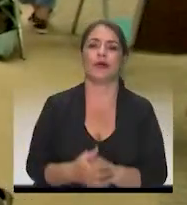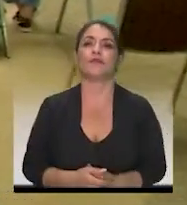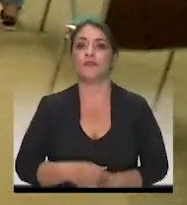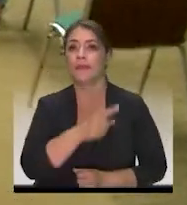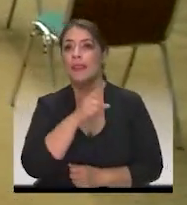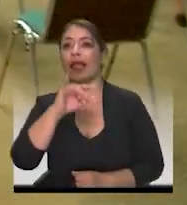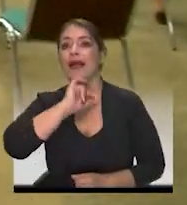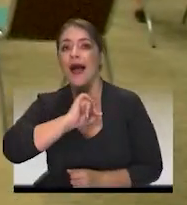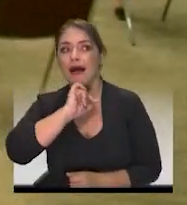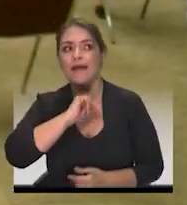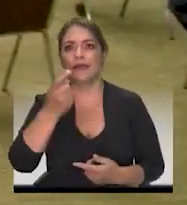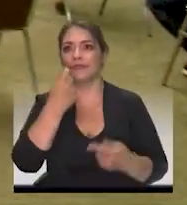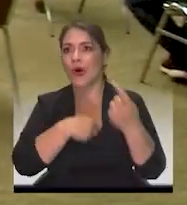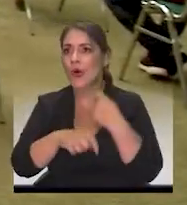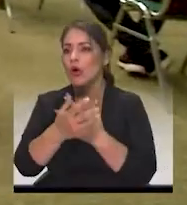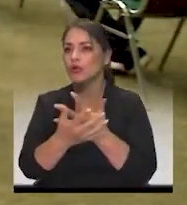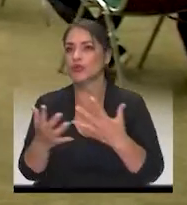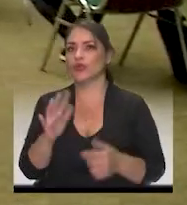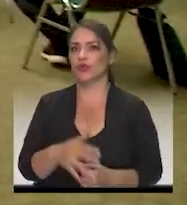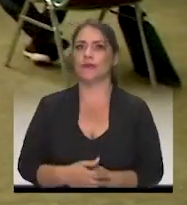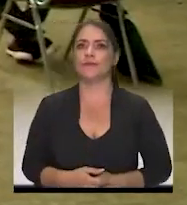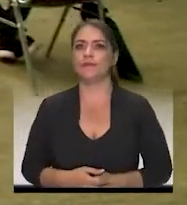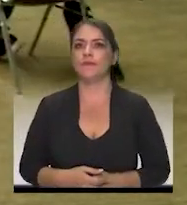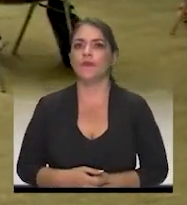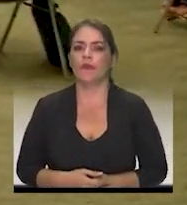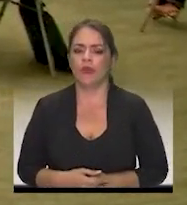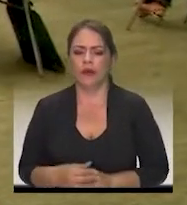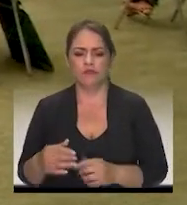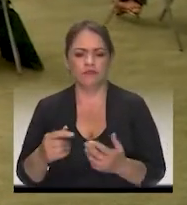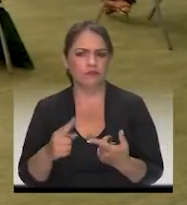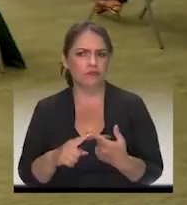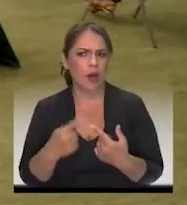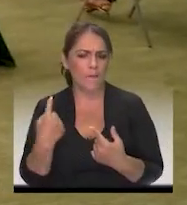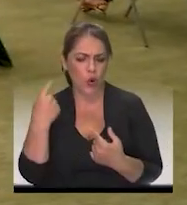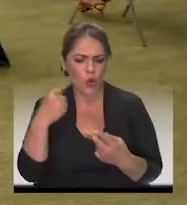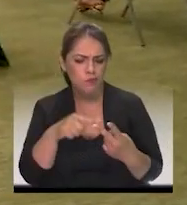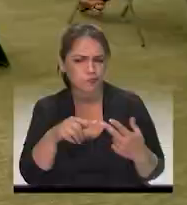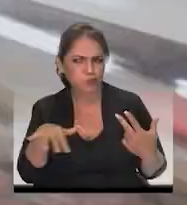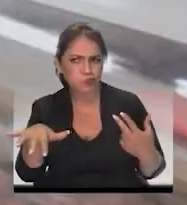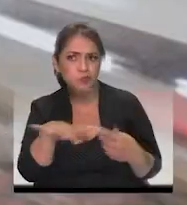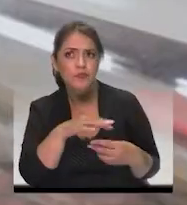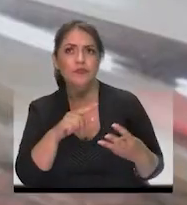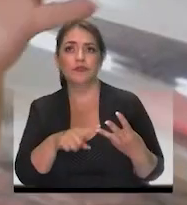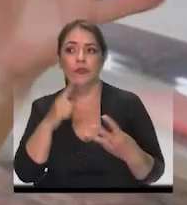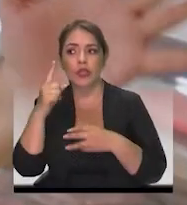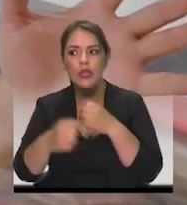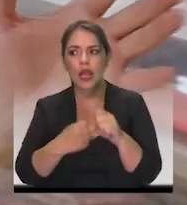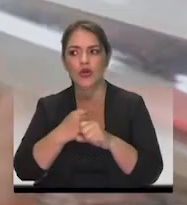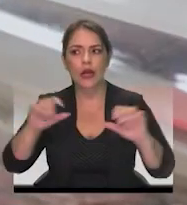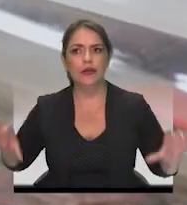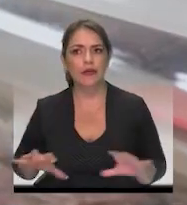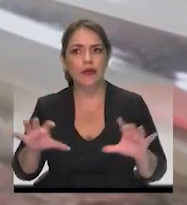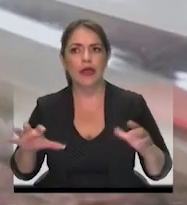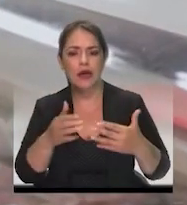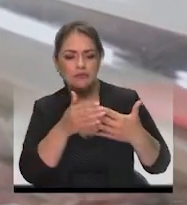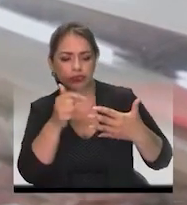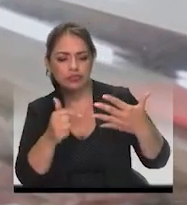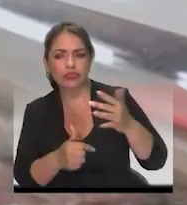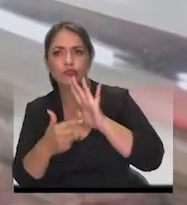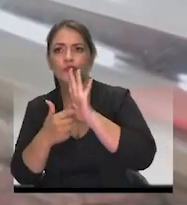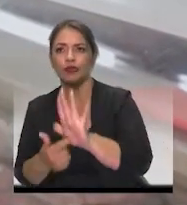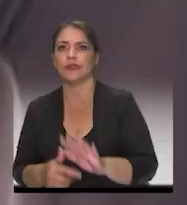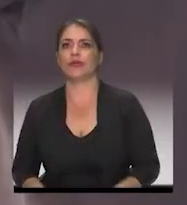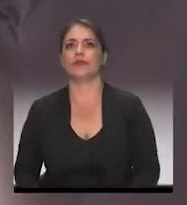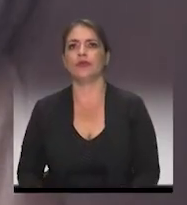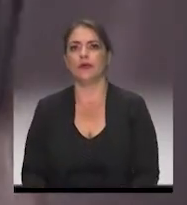carne y productos cárnicos comestibles mostramos todas las políticas que vamos a hacer durante el año y que hicimos durante el año que